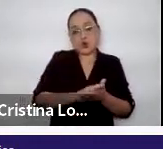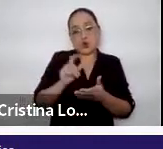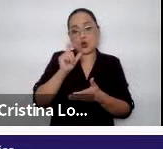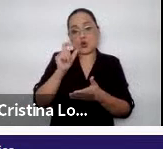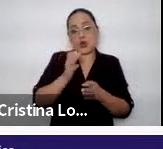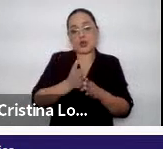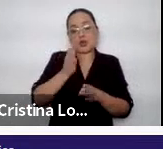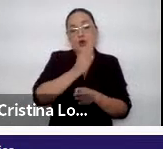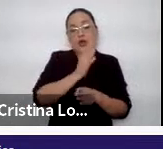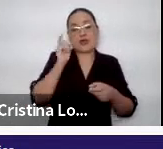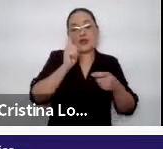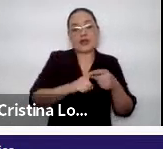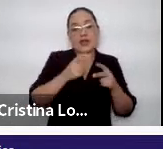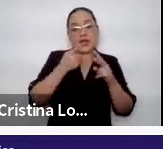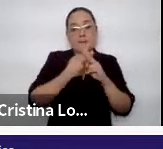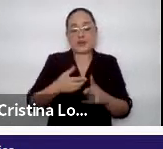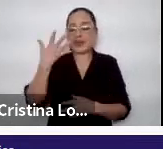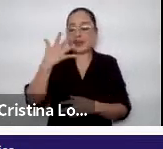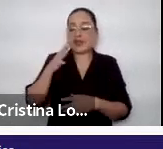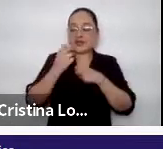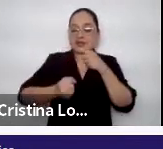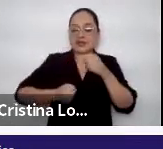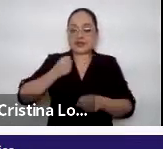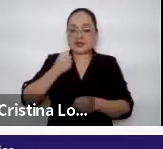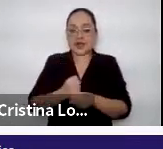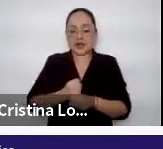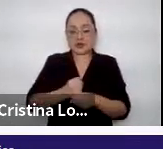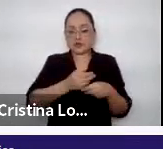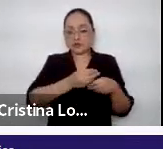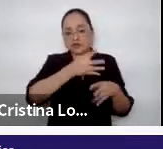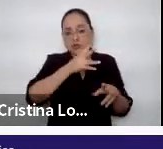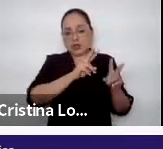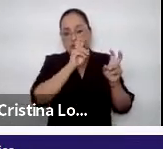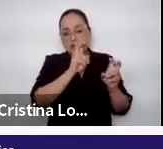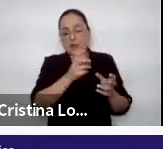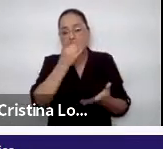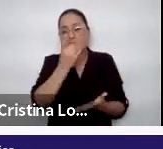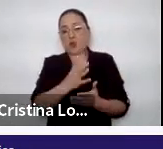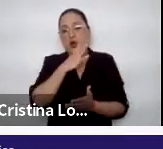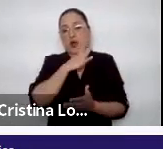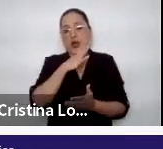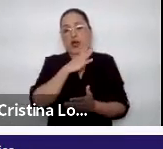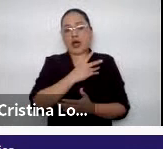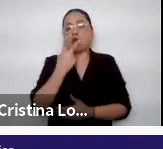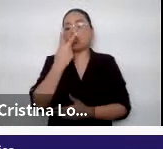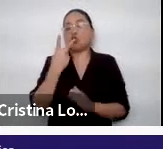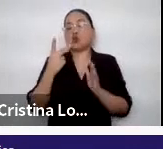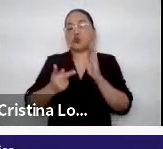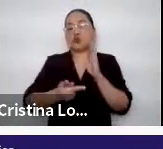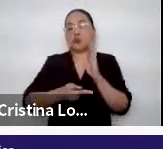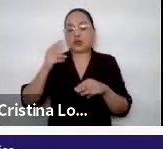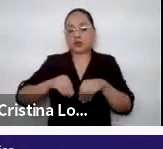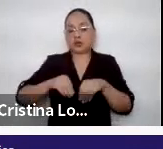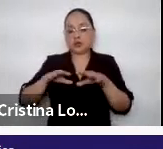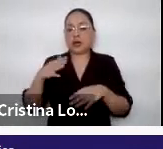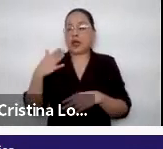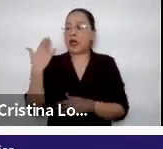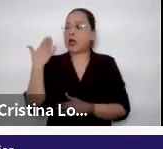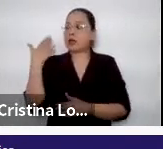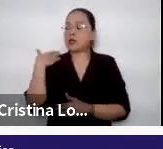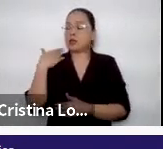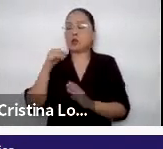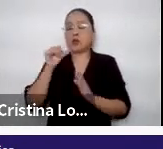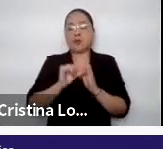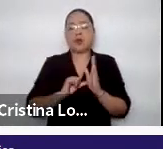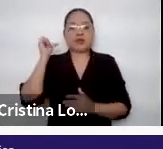incorporación hace ya más de 10 años de este apartado, únicamente se han publicado 2 criterios y el más reciente de